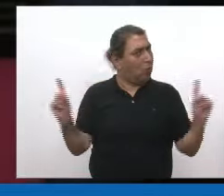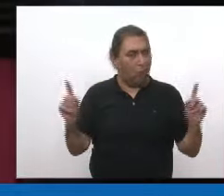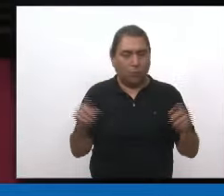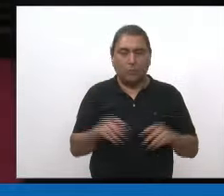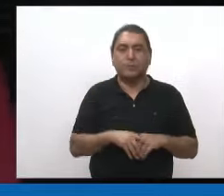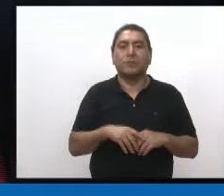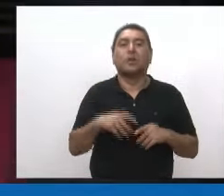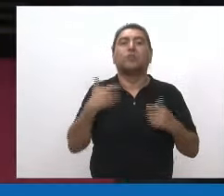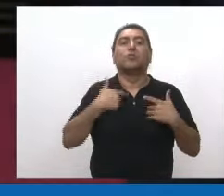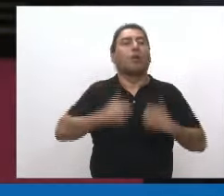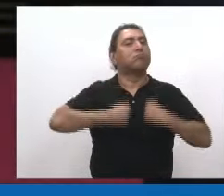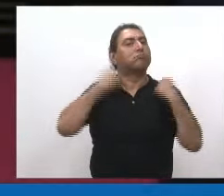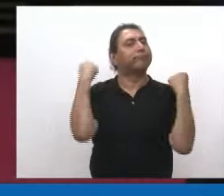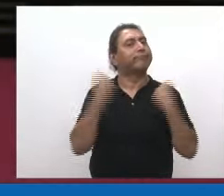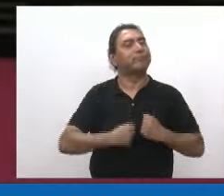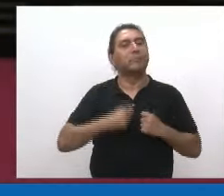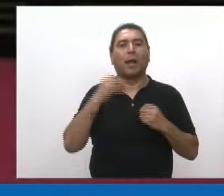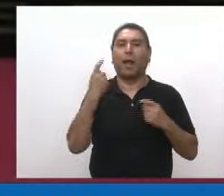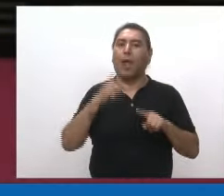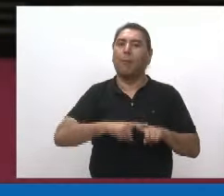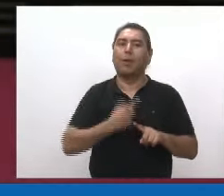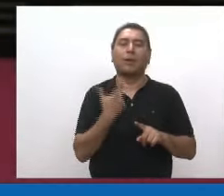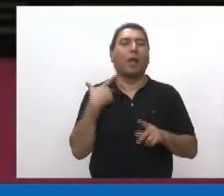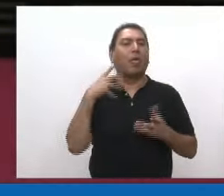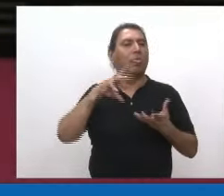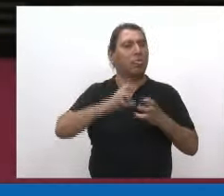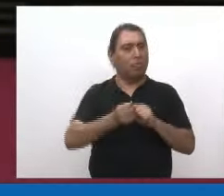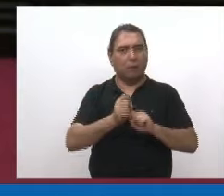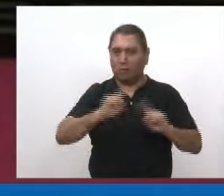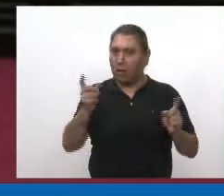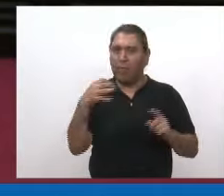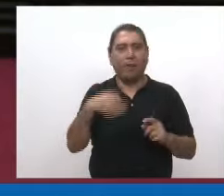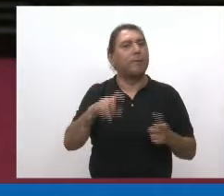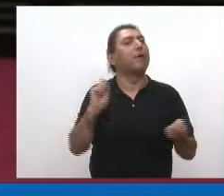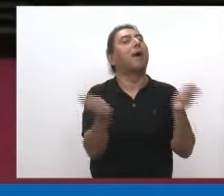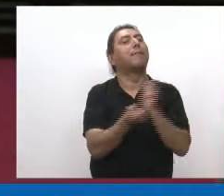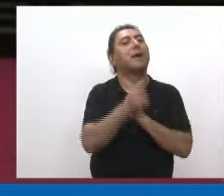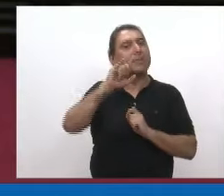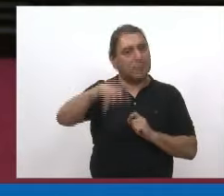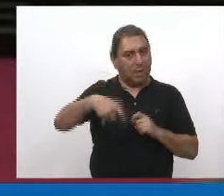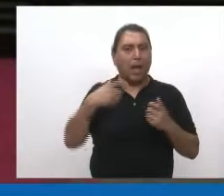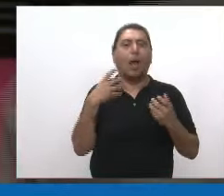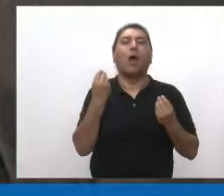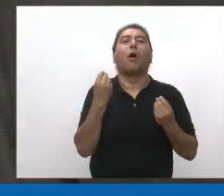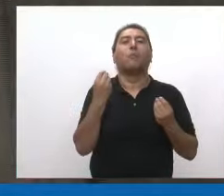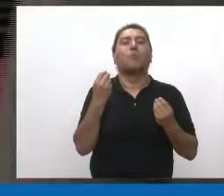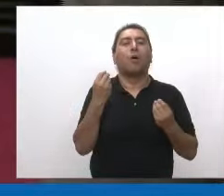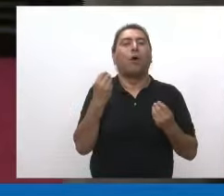Yo soy un convencido que a la política no hay que destruirla y hay que cambiarla, pero el cambio empieza aquí.